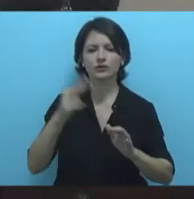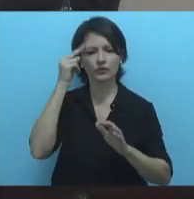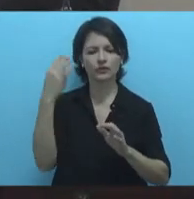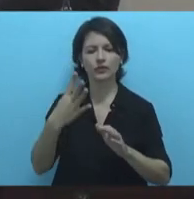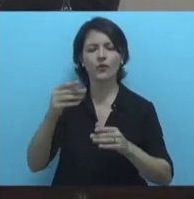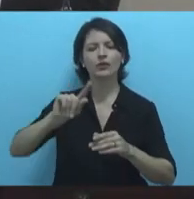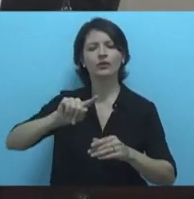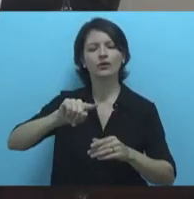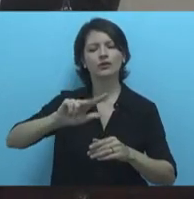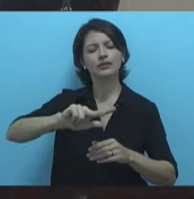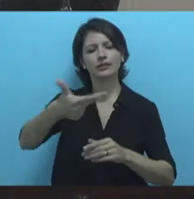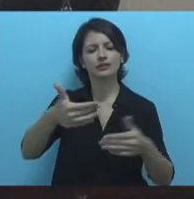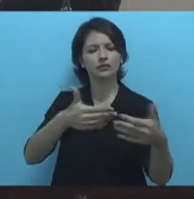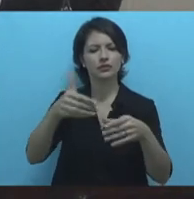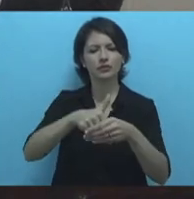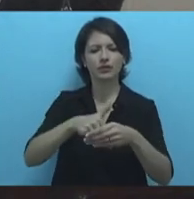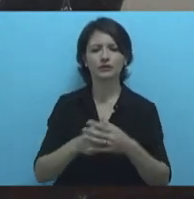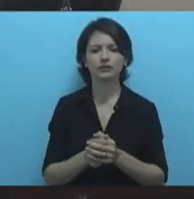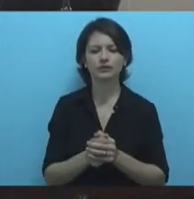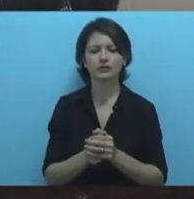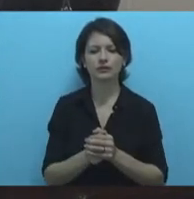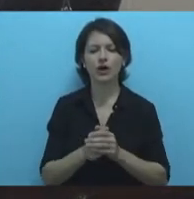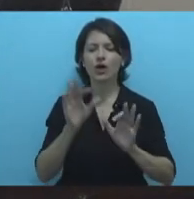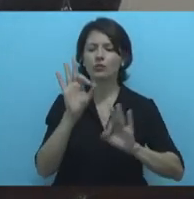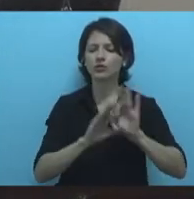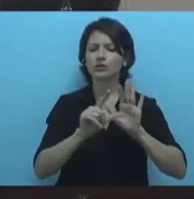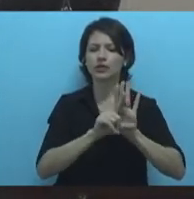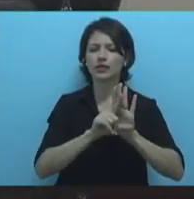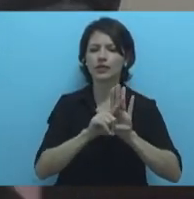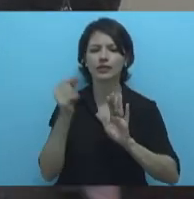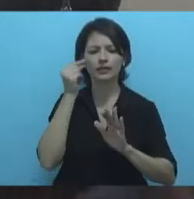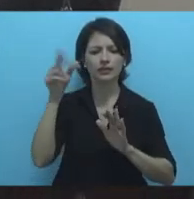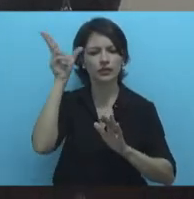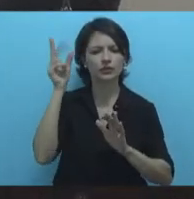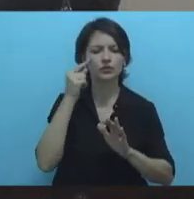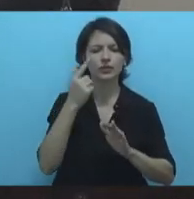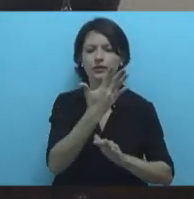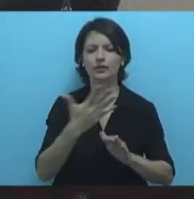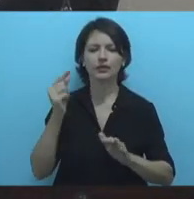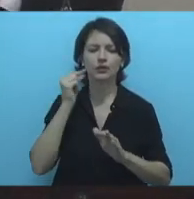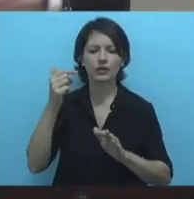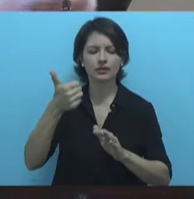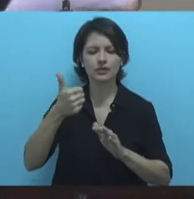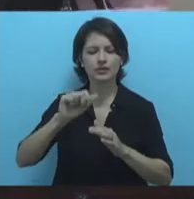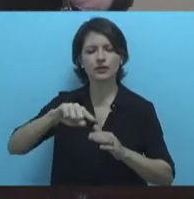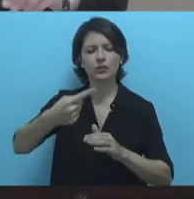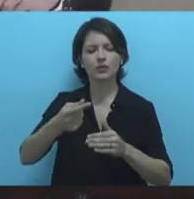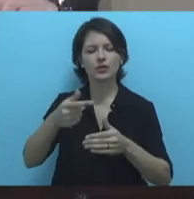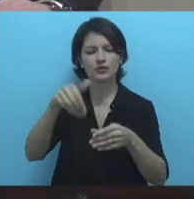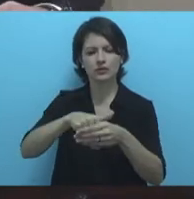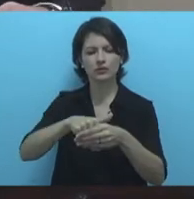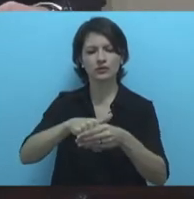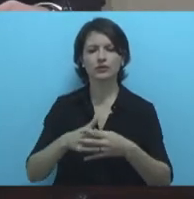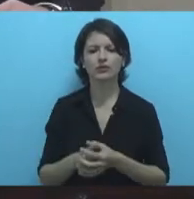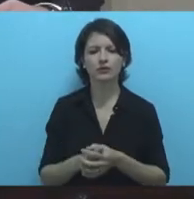preferencias para tres sesiones el punto 21 el proyecto de ley 38 mil 546 preferencias para una sesión